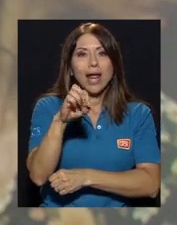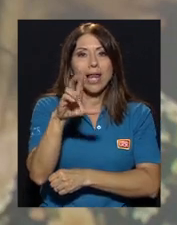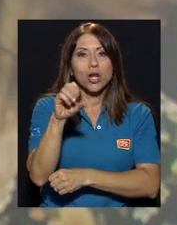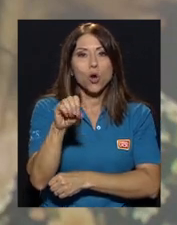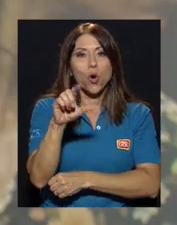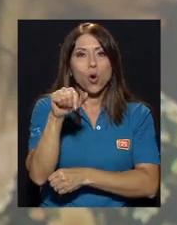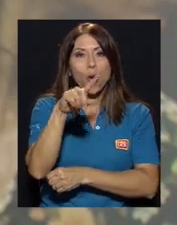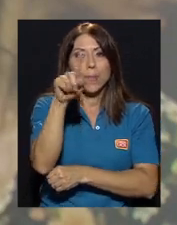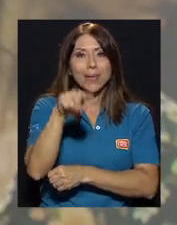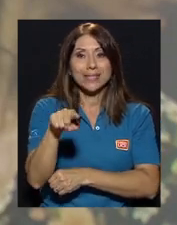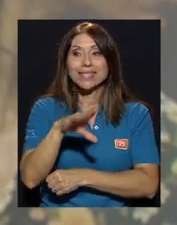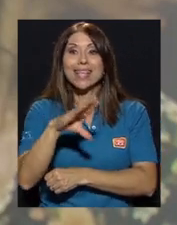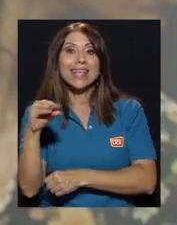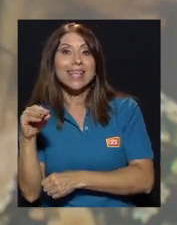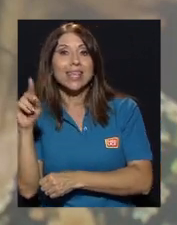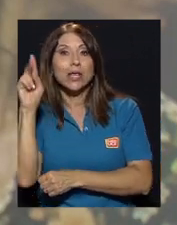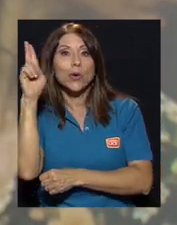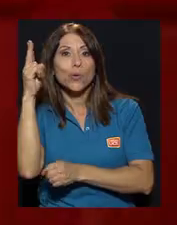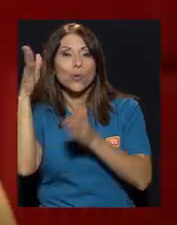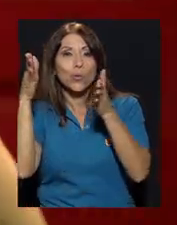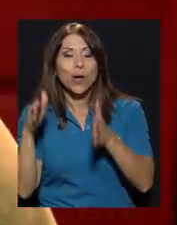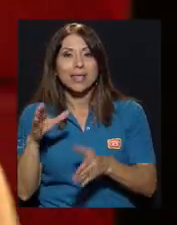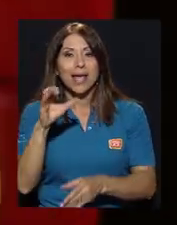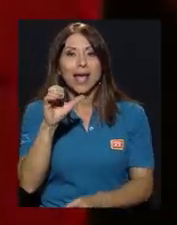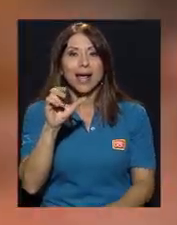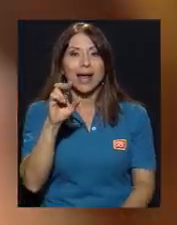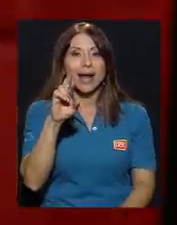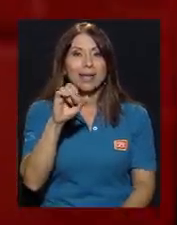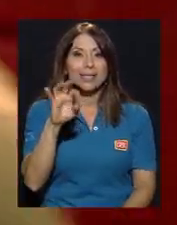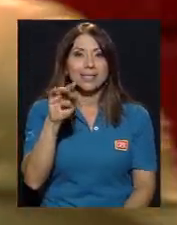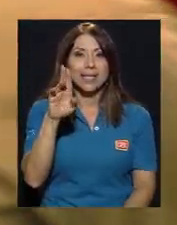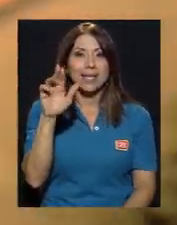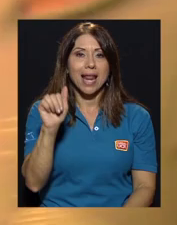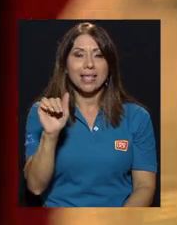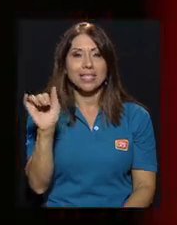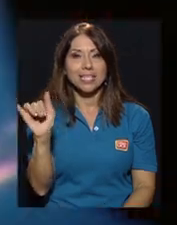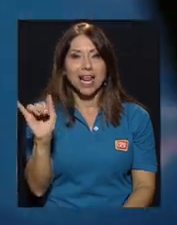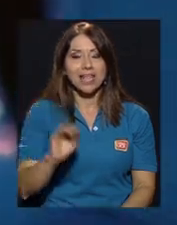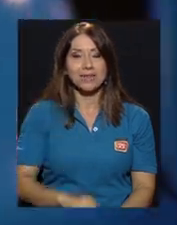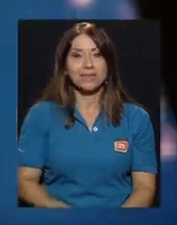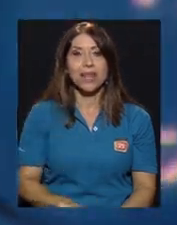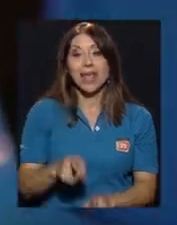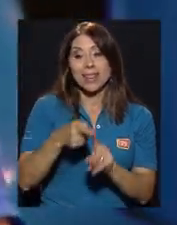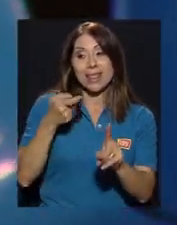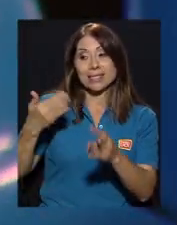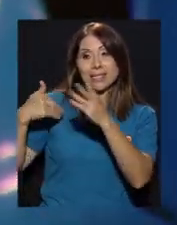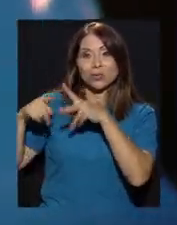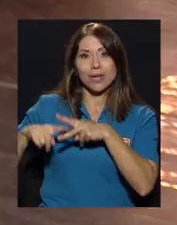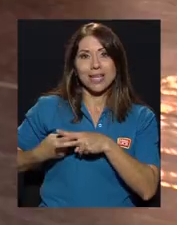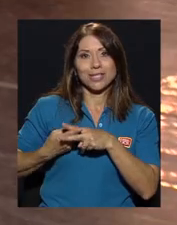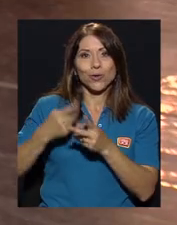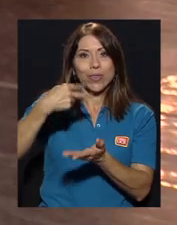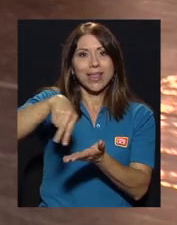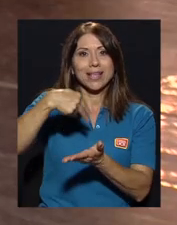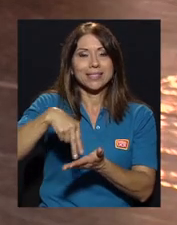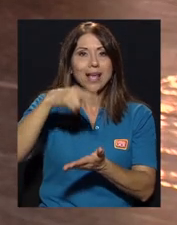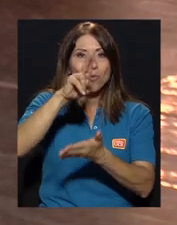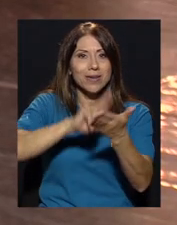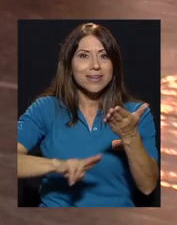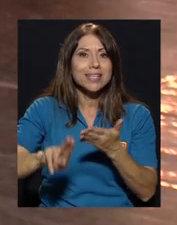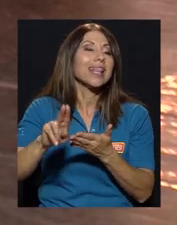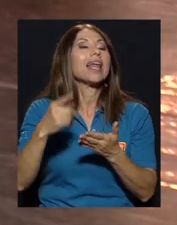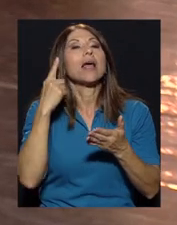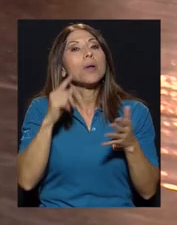lópez y de la maestra uruguaya christina aguilera desde su inicio danza universitaria ha sido un semillero